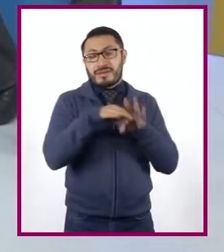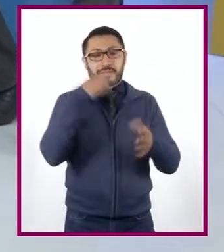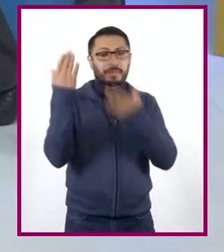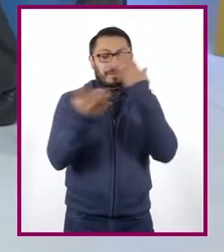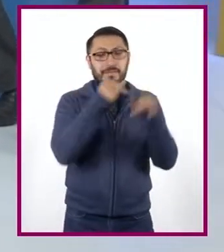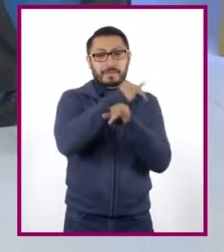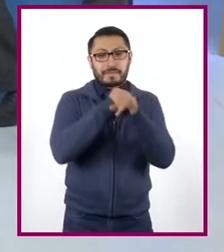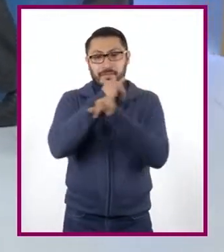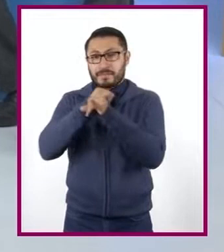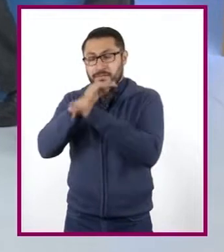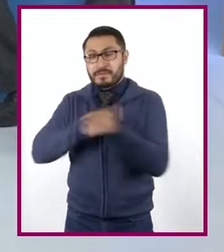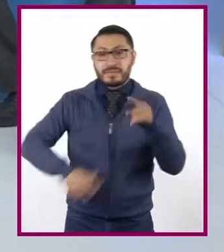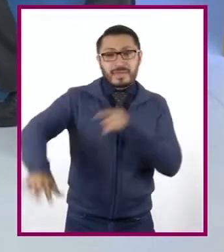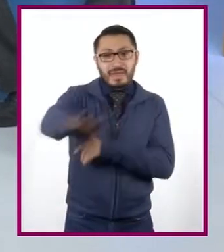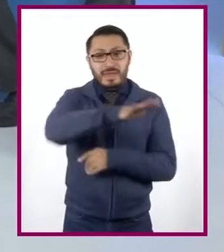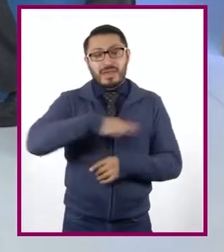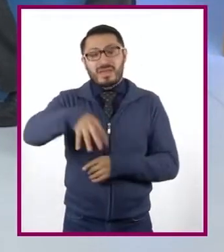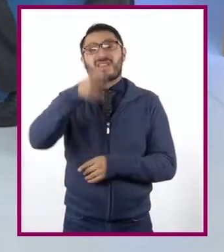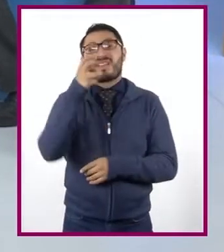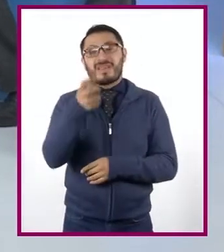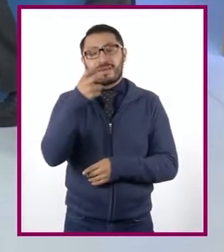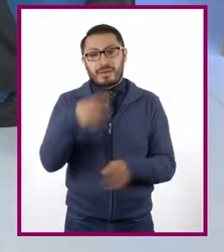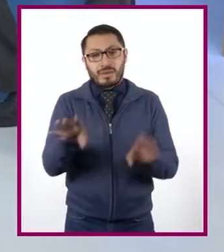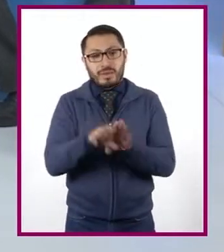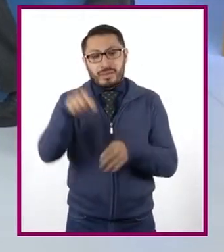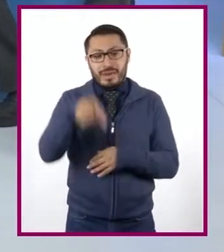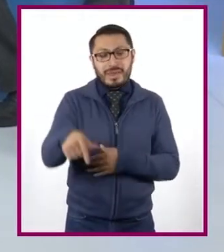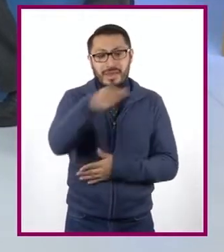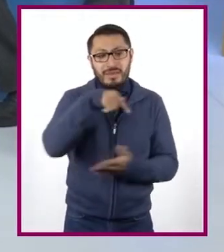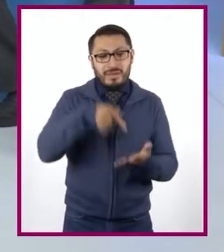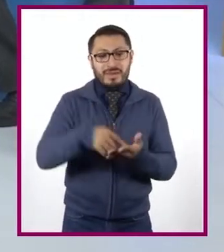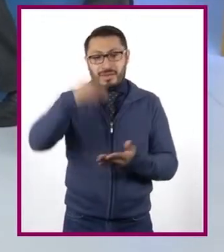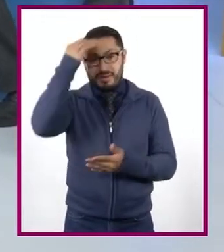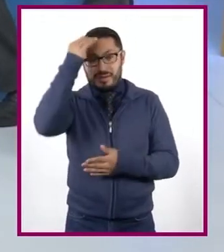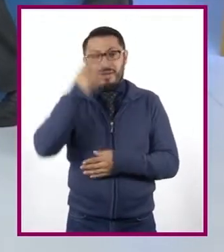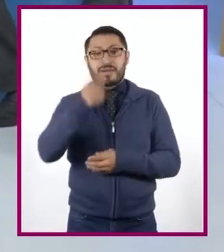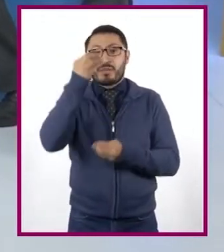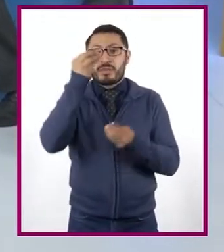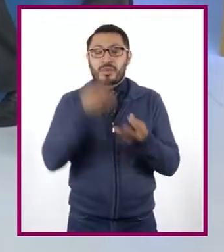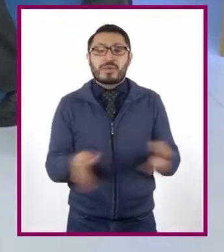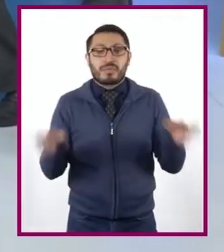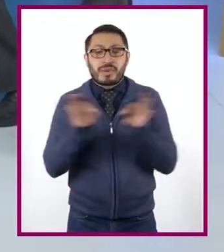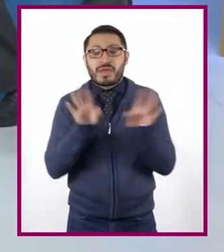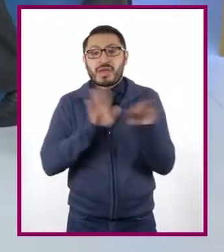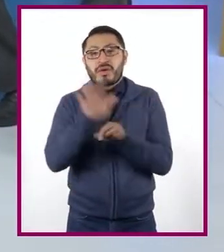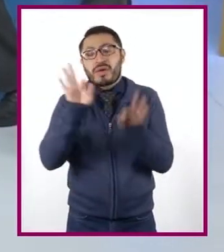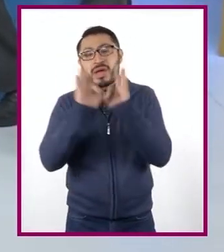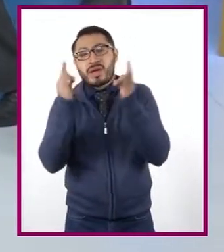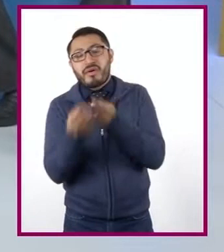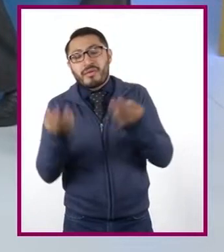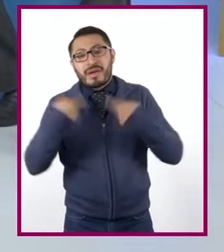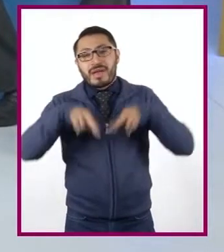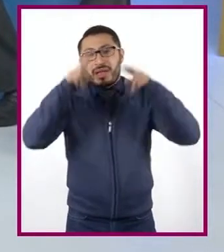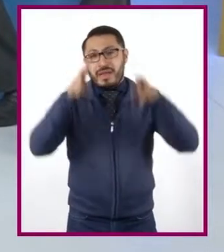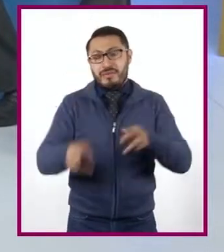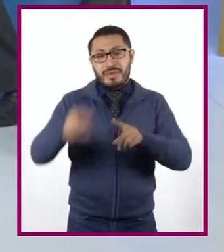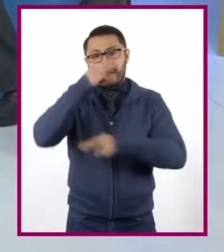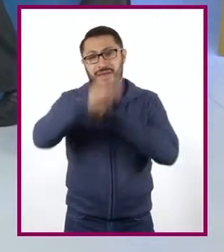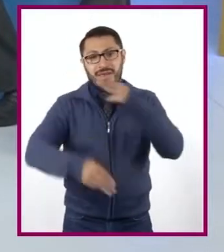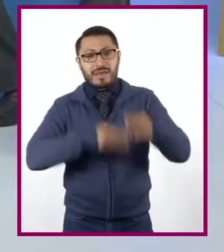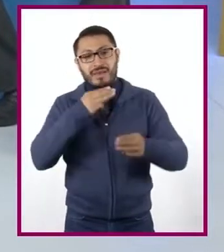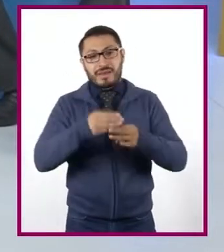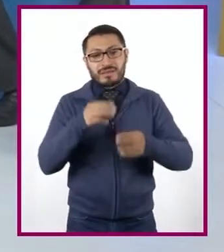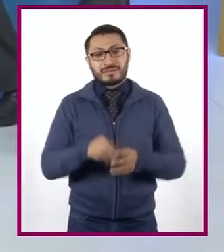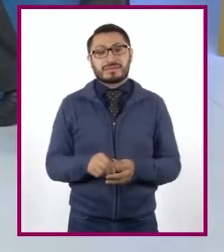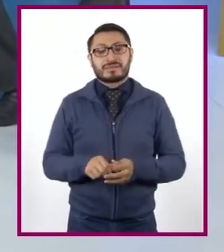análisis del espacio. E irremediablemente en esta área del conocimiento es muy importante la forma en que se representa nuestro planeta